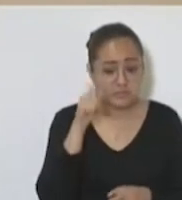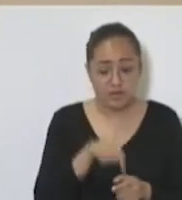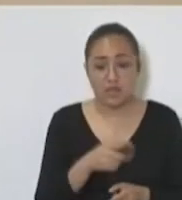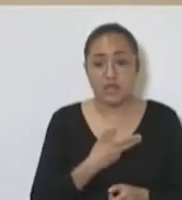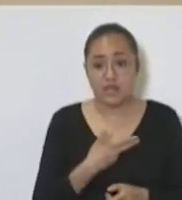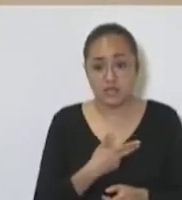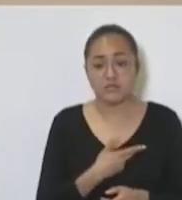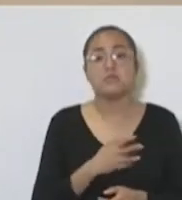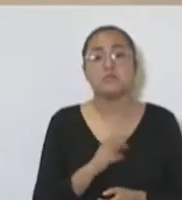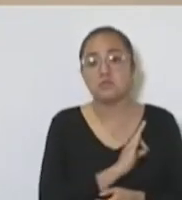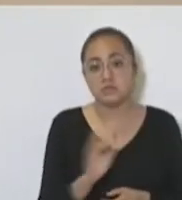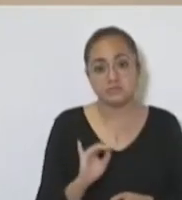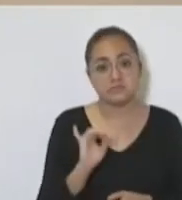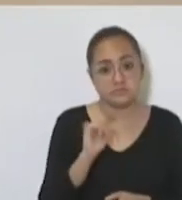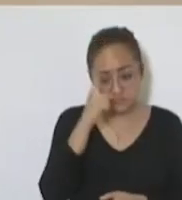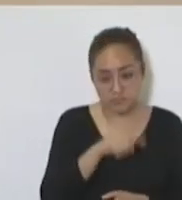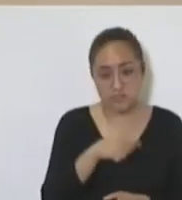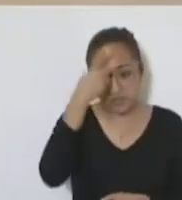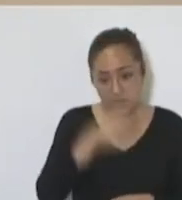podría ser constitutivo de delito